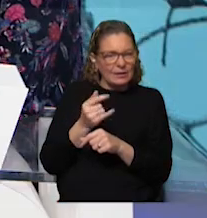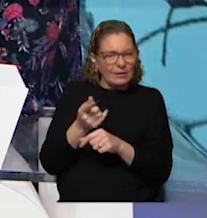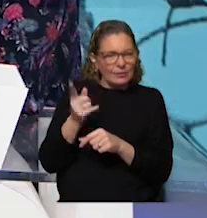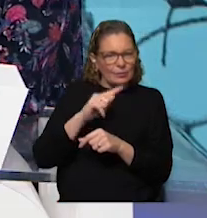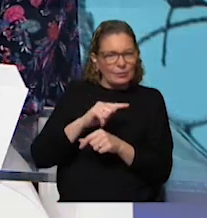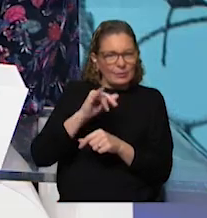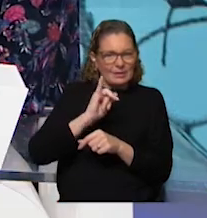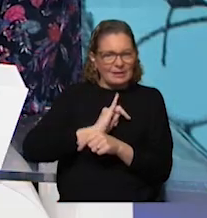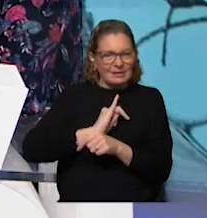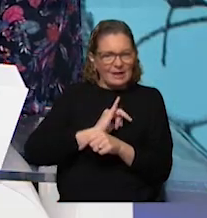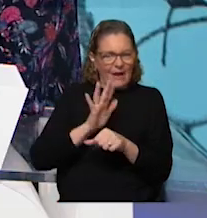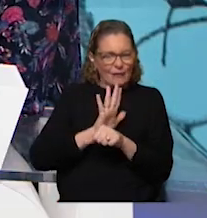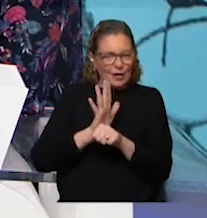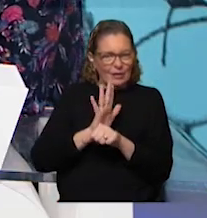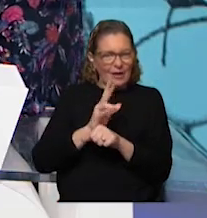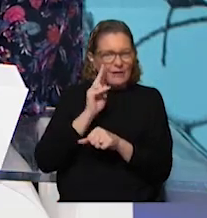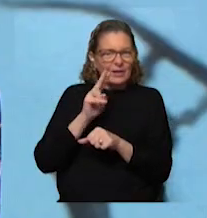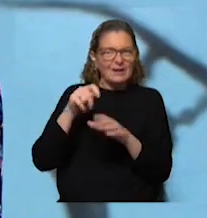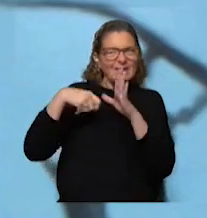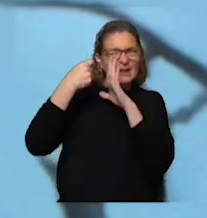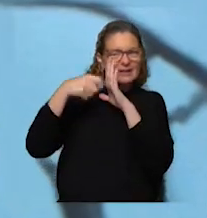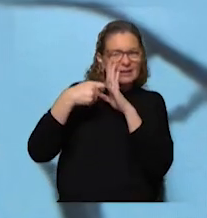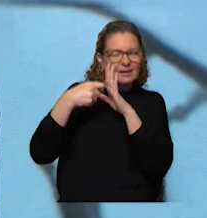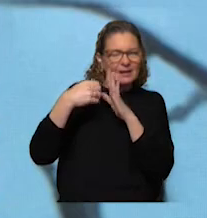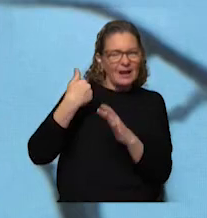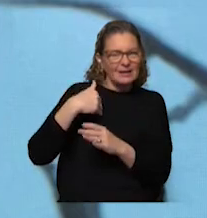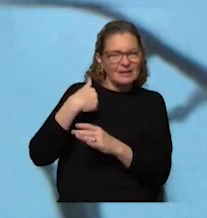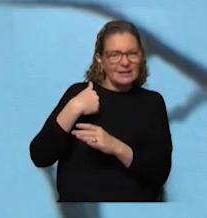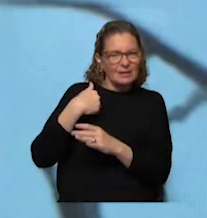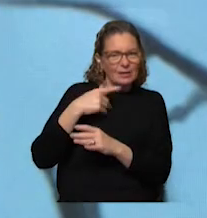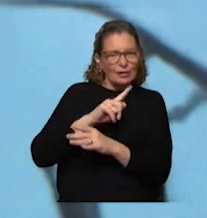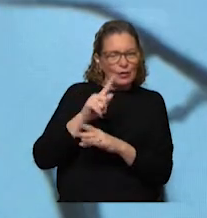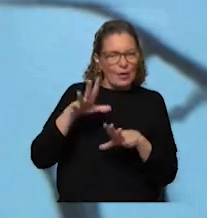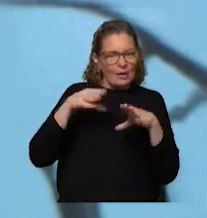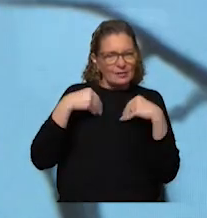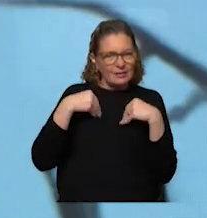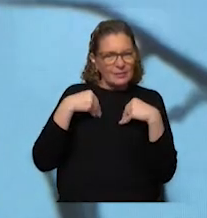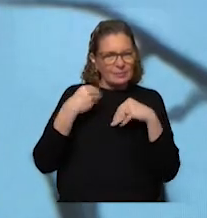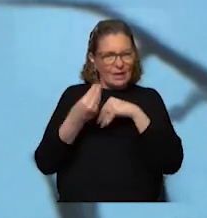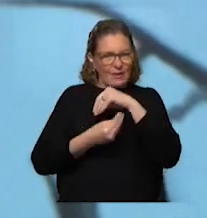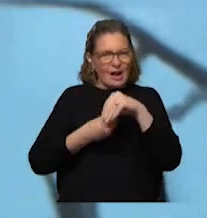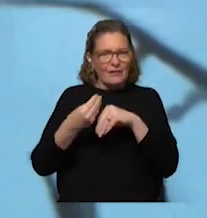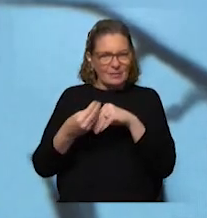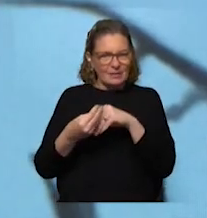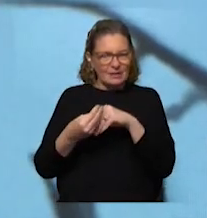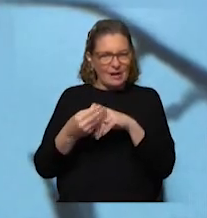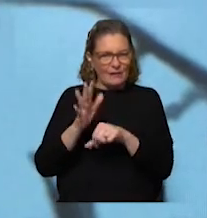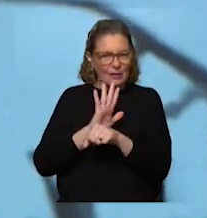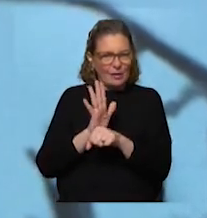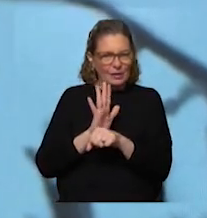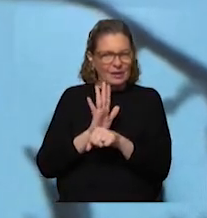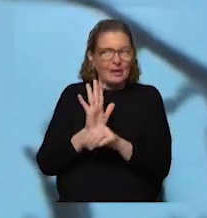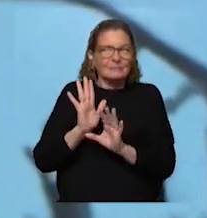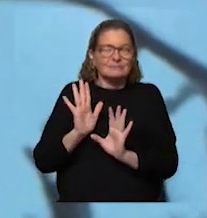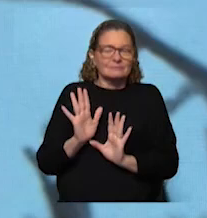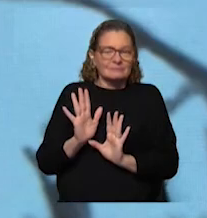su identidad biológica verse en el cine en buenos Mientras ella no aceptaba esa familia biológica no